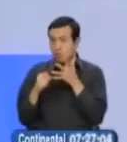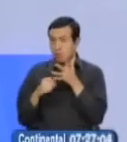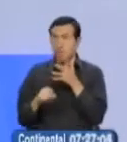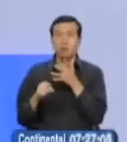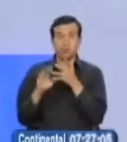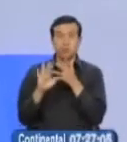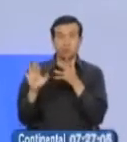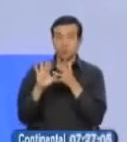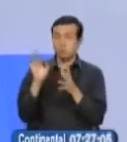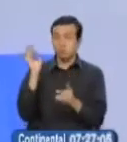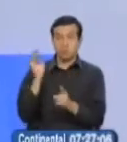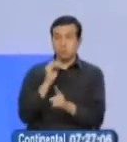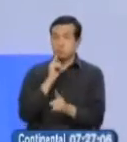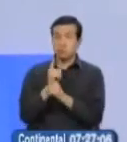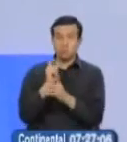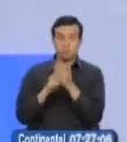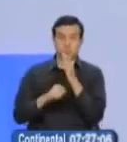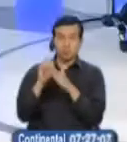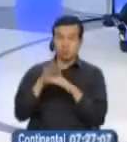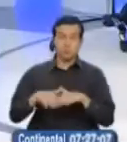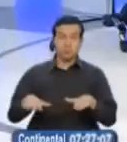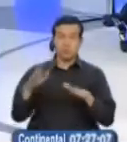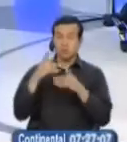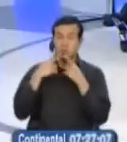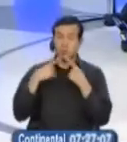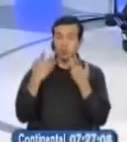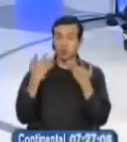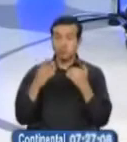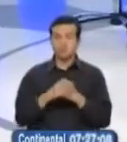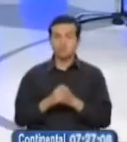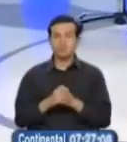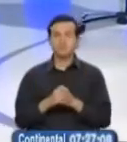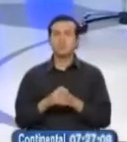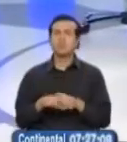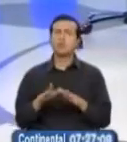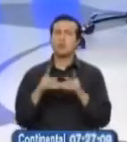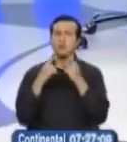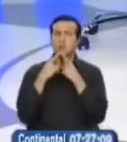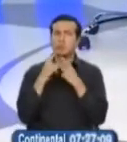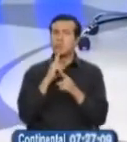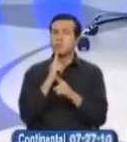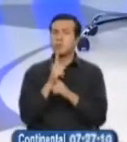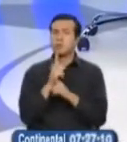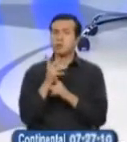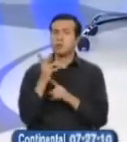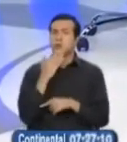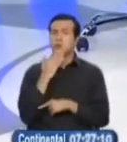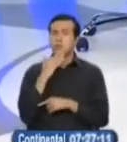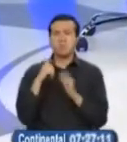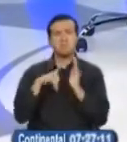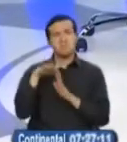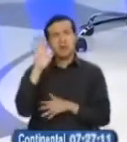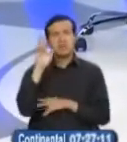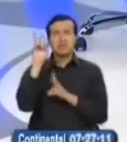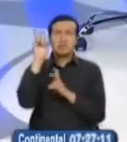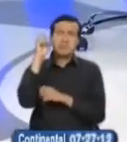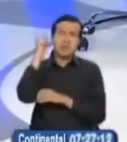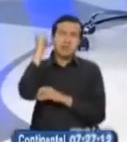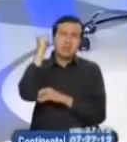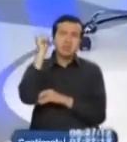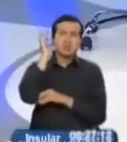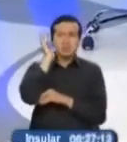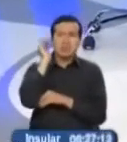acuerdos que se aprobaron acá en esta declaración. Pero esta declaración, además, más allá del tema de los derechos